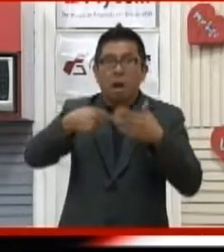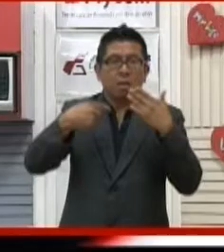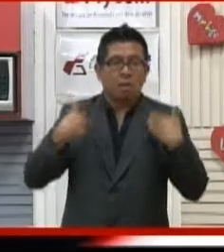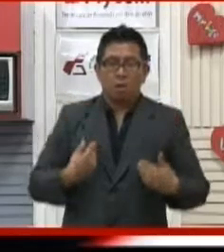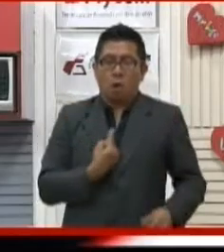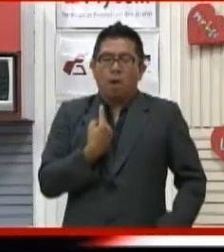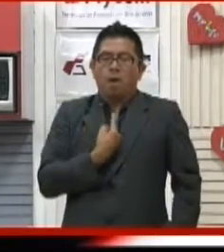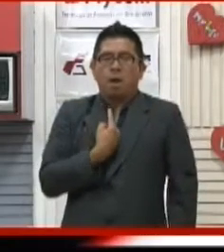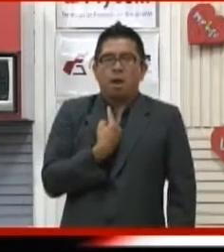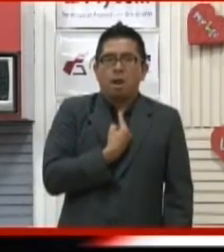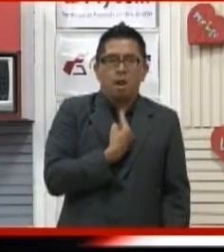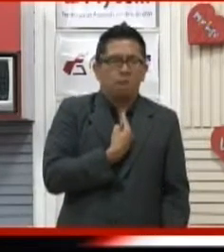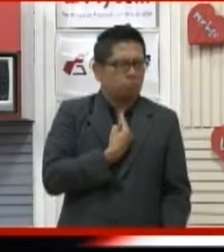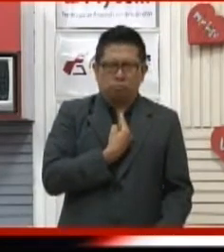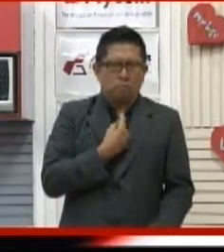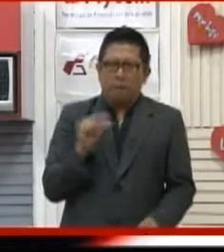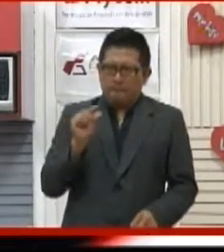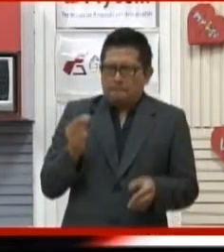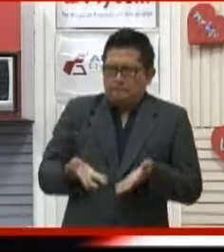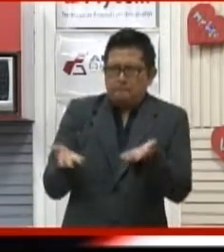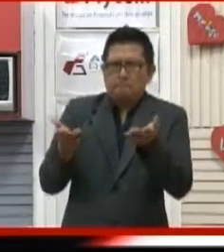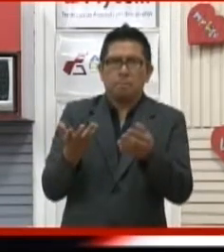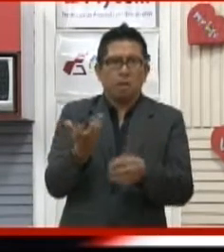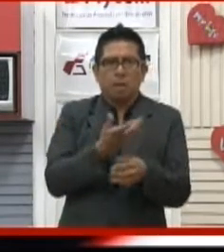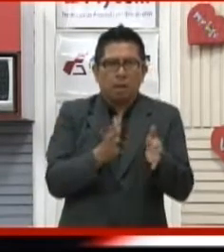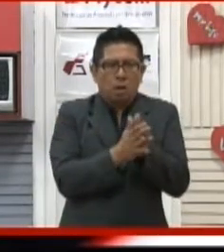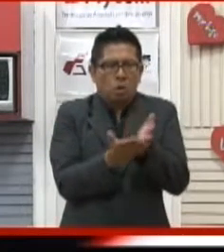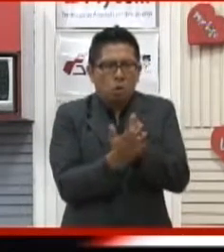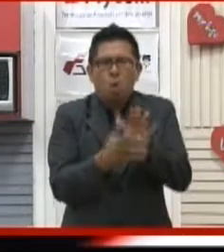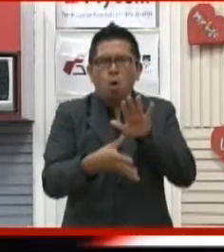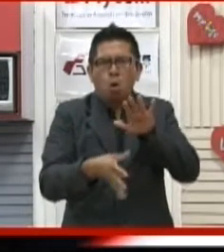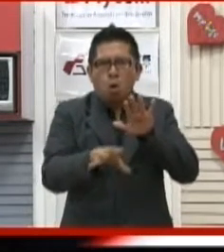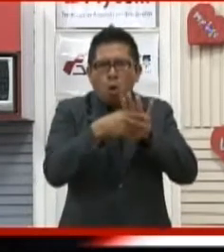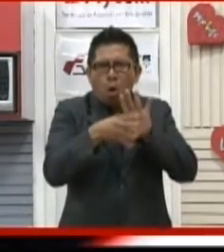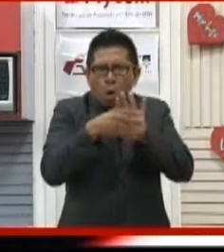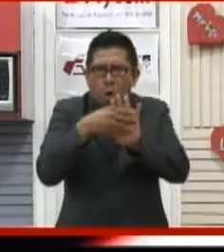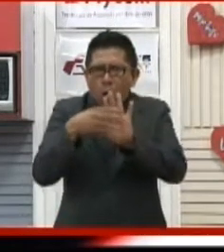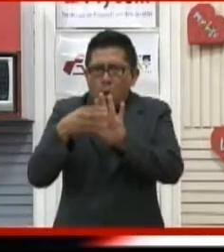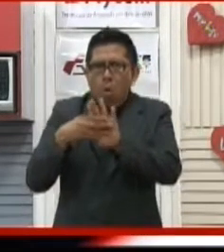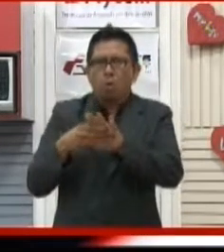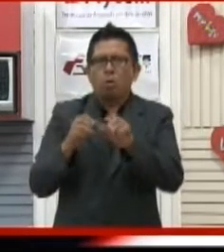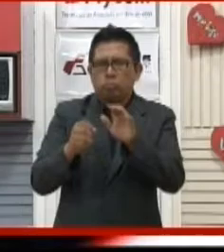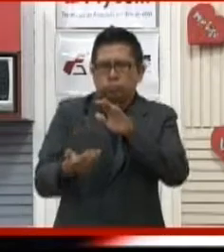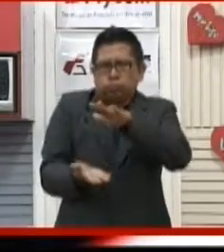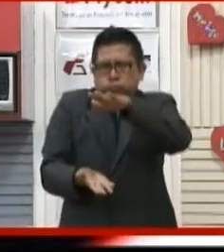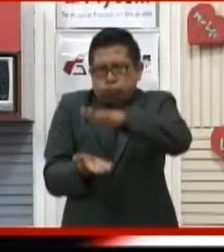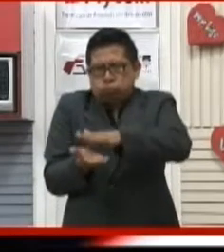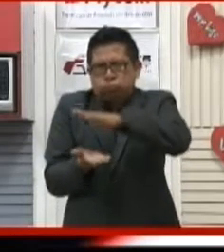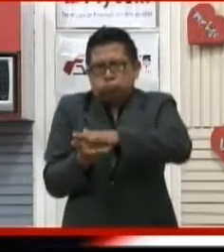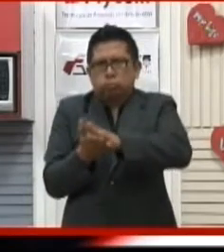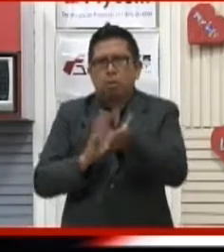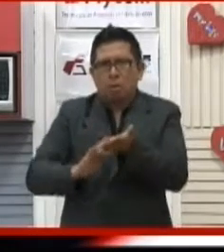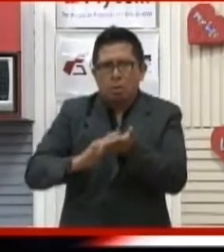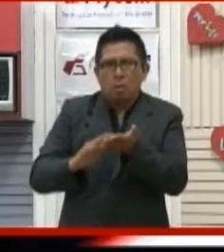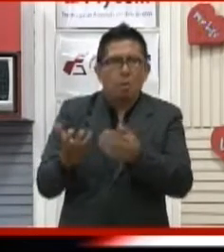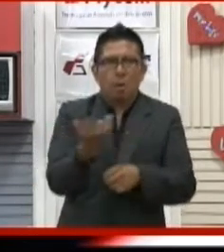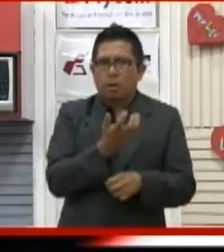autor para el uso de obras publicadas en beneficio y para el acceso de las personas con